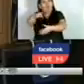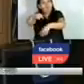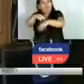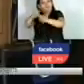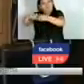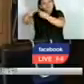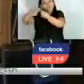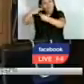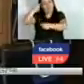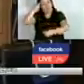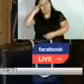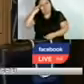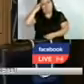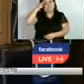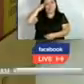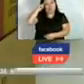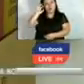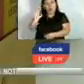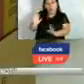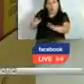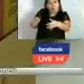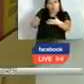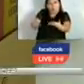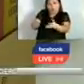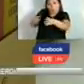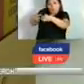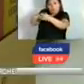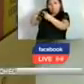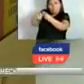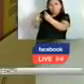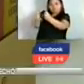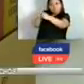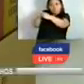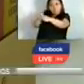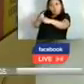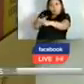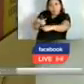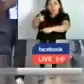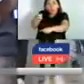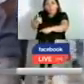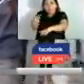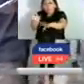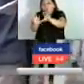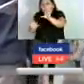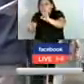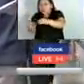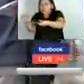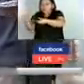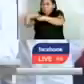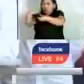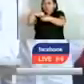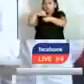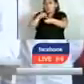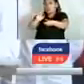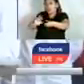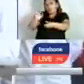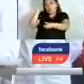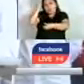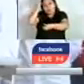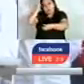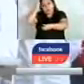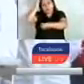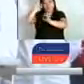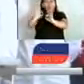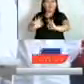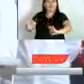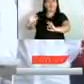reflexionar, iniciar un proceso de reestructuración al interior del partido e incluir a las bases en la toma de decisiones, a fin de renovar